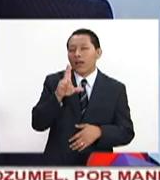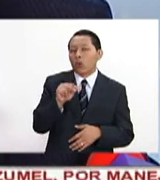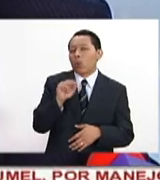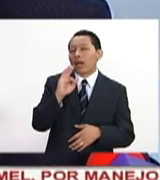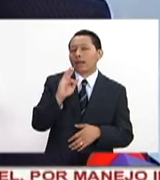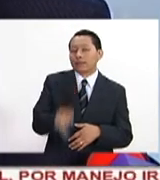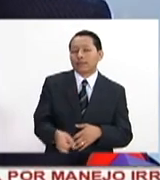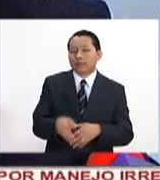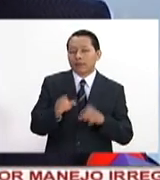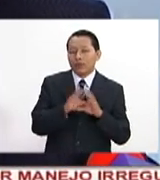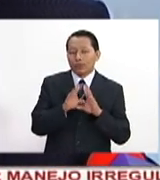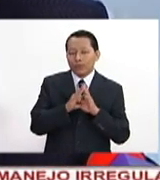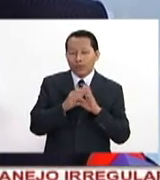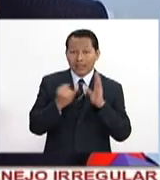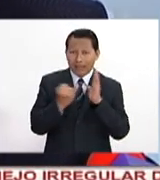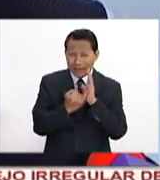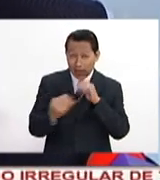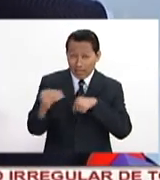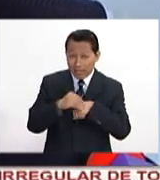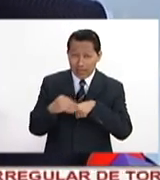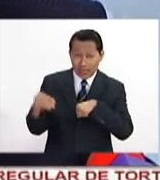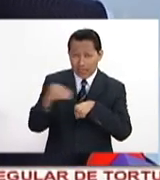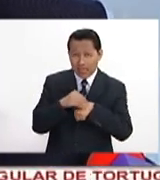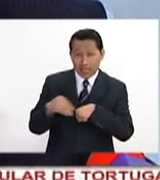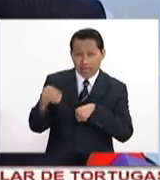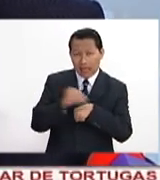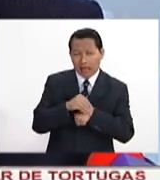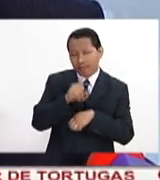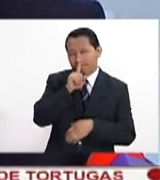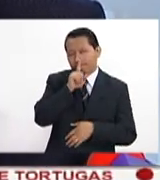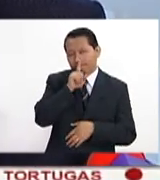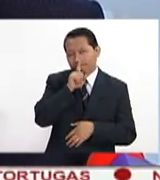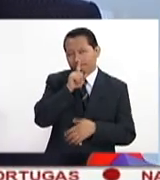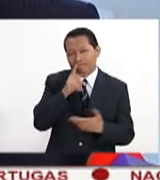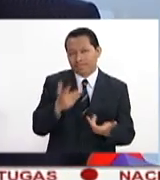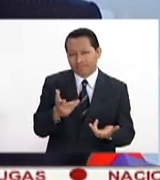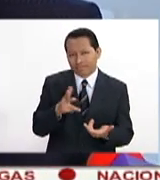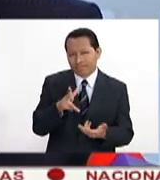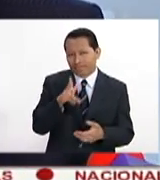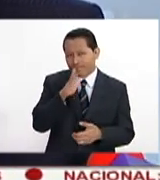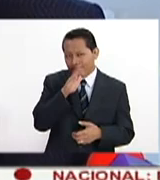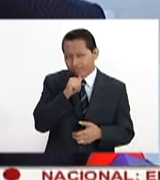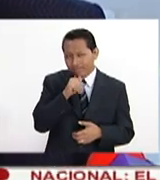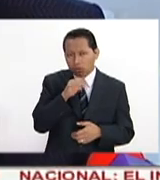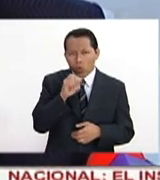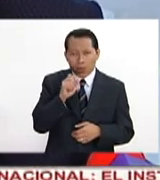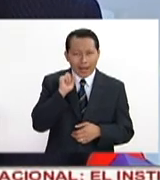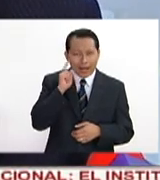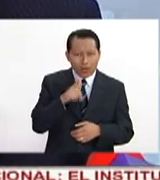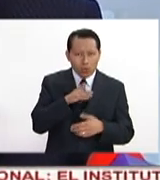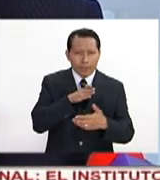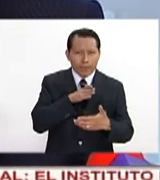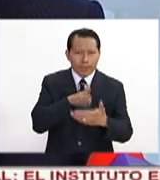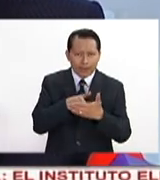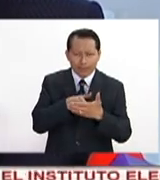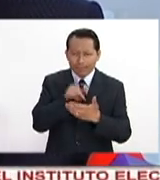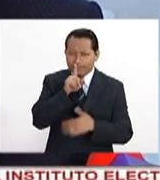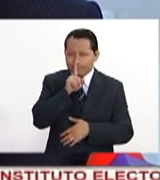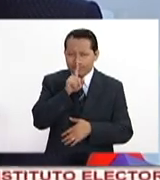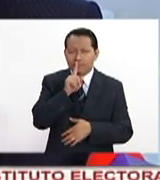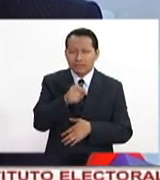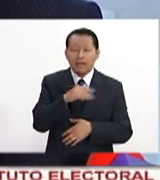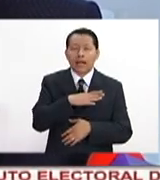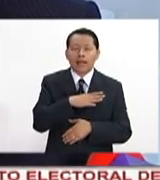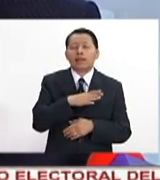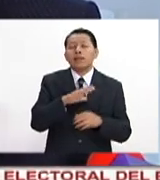se eleven aranceles o que se establezcan algún tipo de barreras. Hay